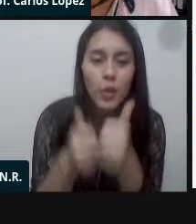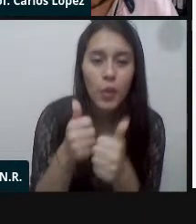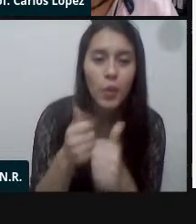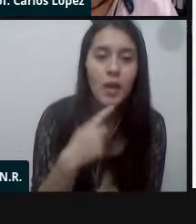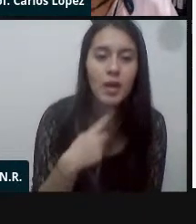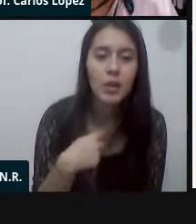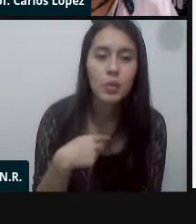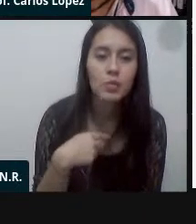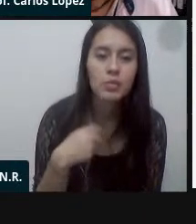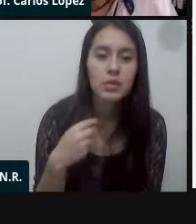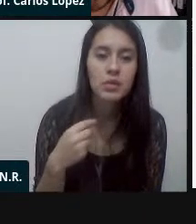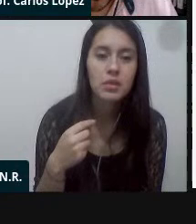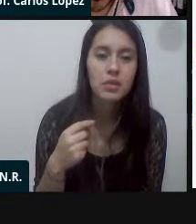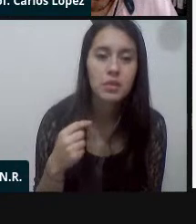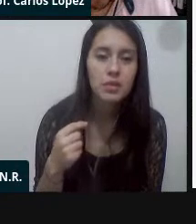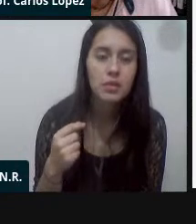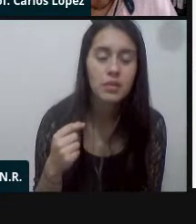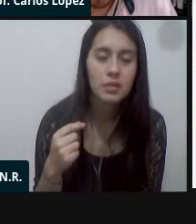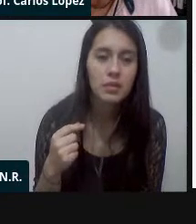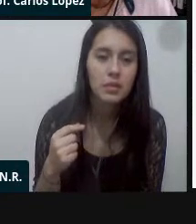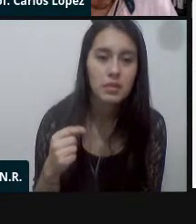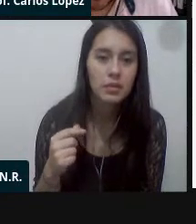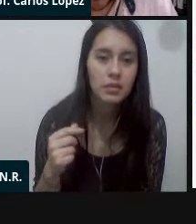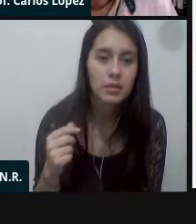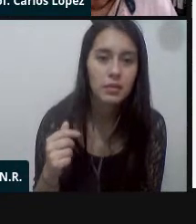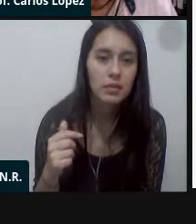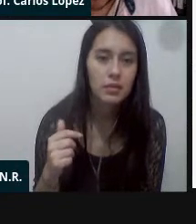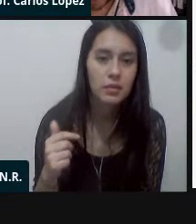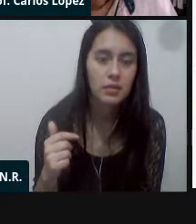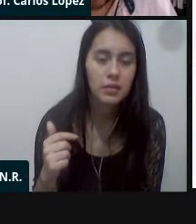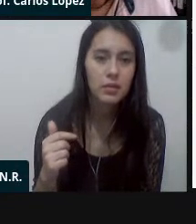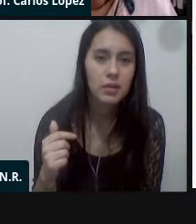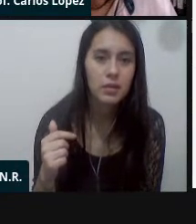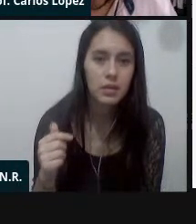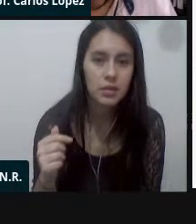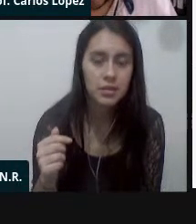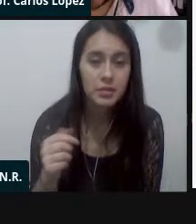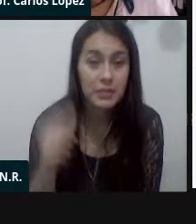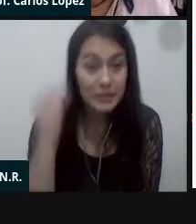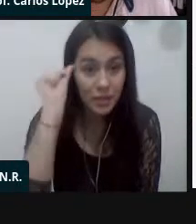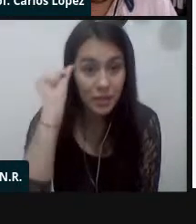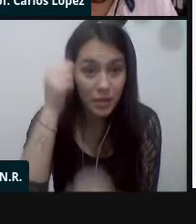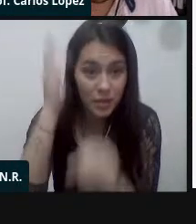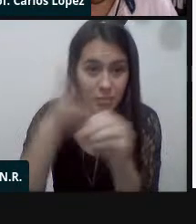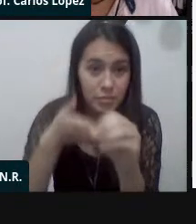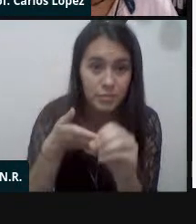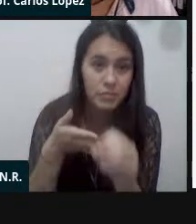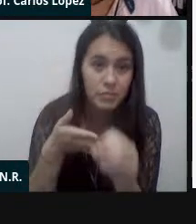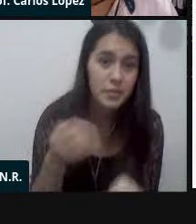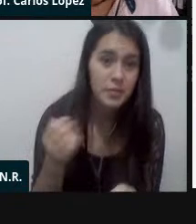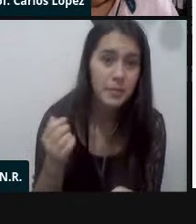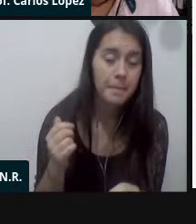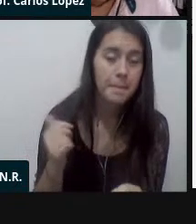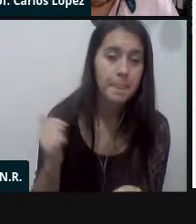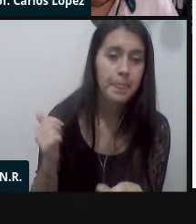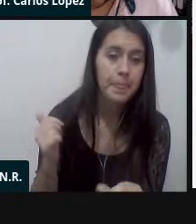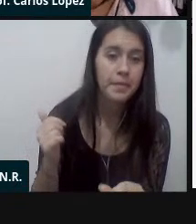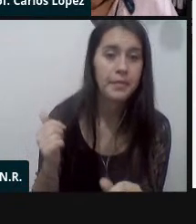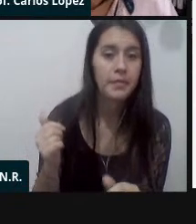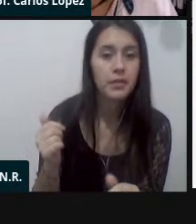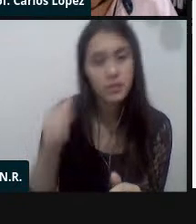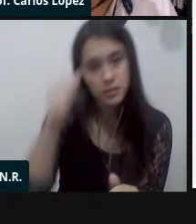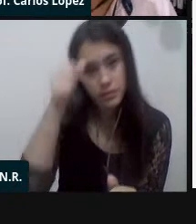ver. ¿Ese? ¿Le gustó? Recuerde que está con el micrófono muteado, no la puede escuchar.